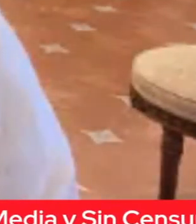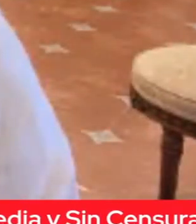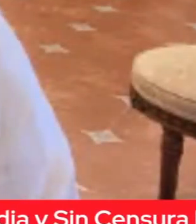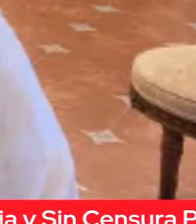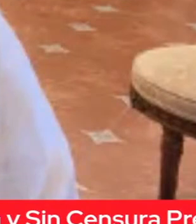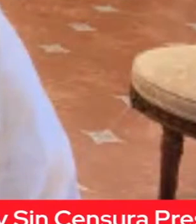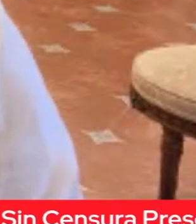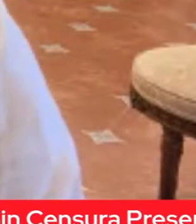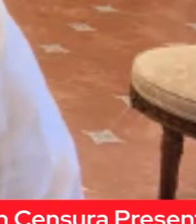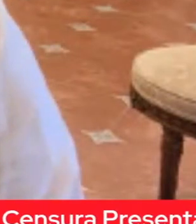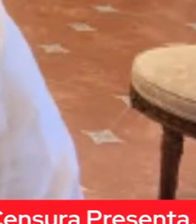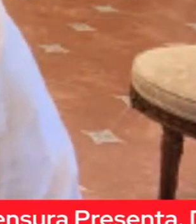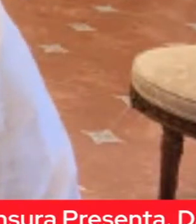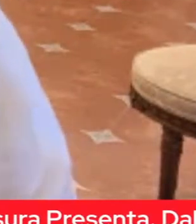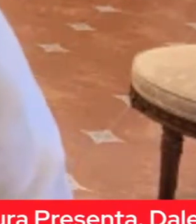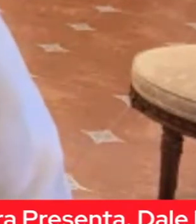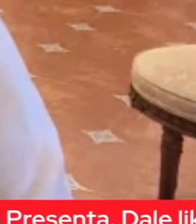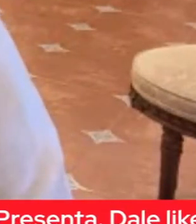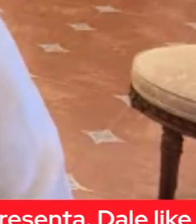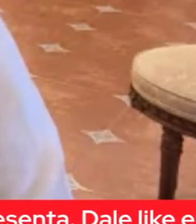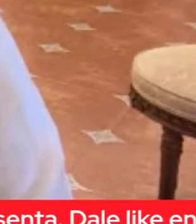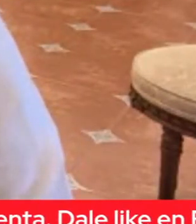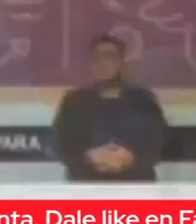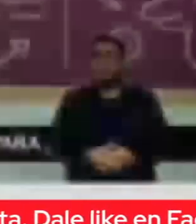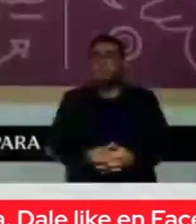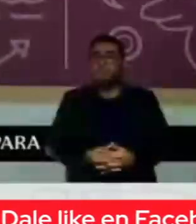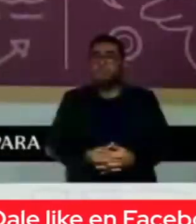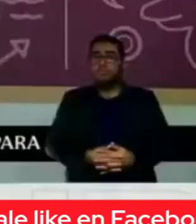revocación de mandato, ¿que no? Ya me perdí.